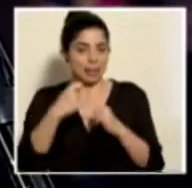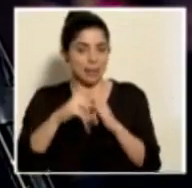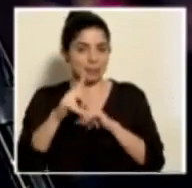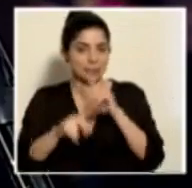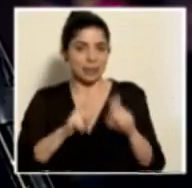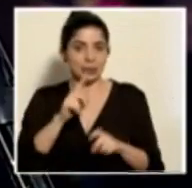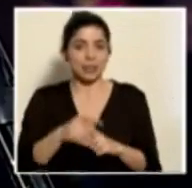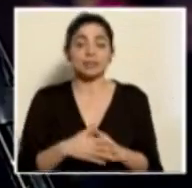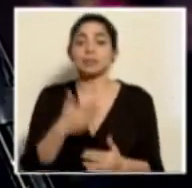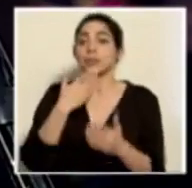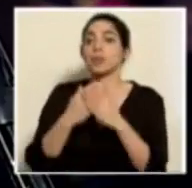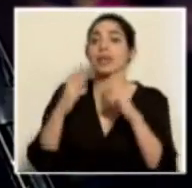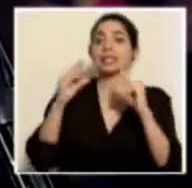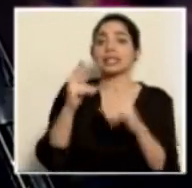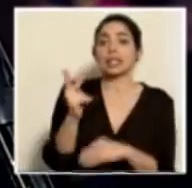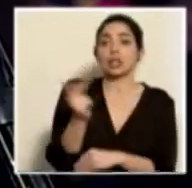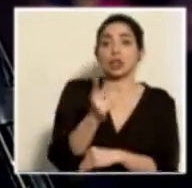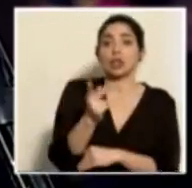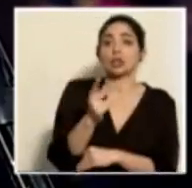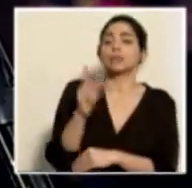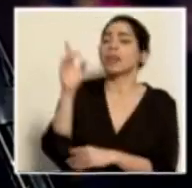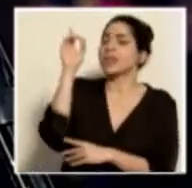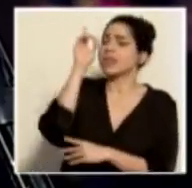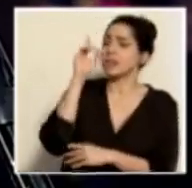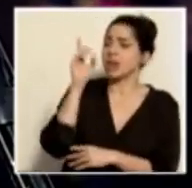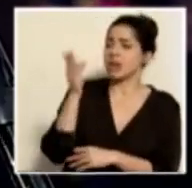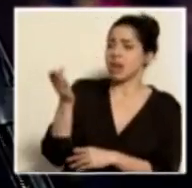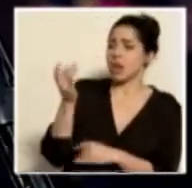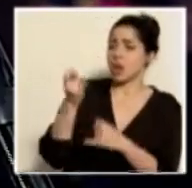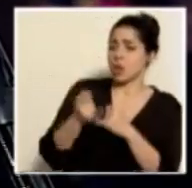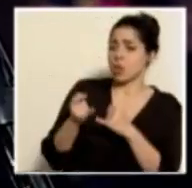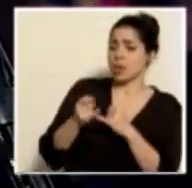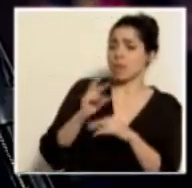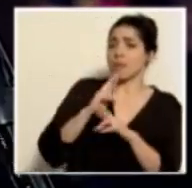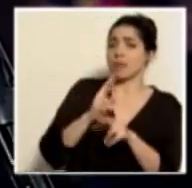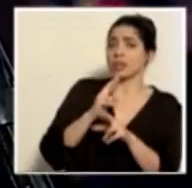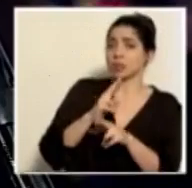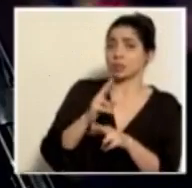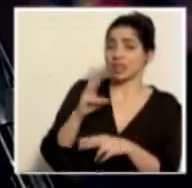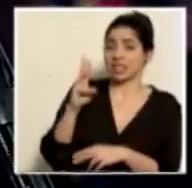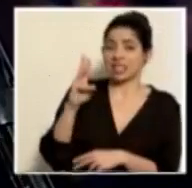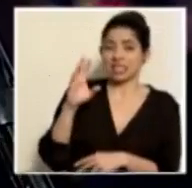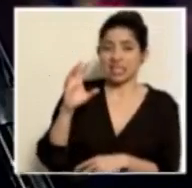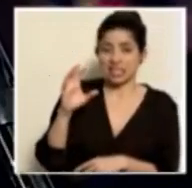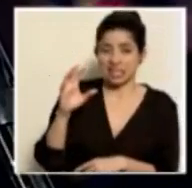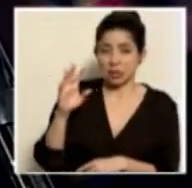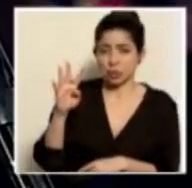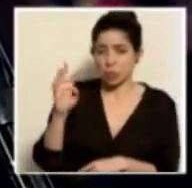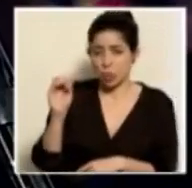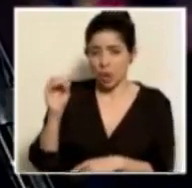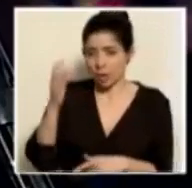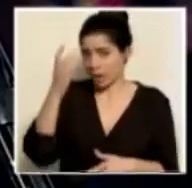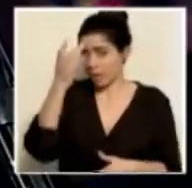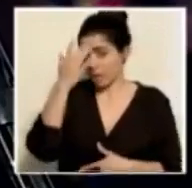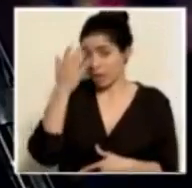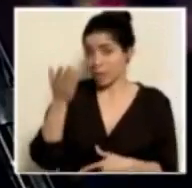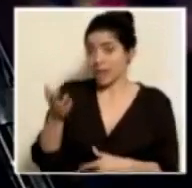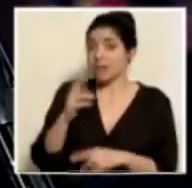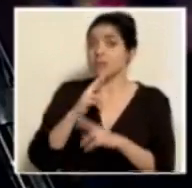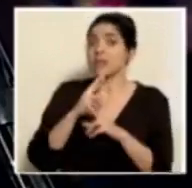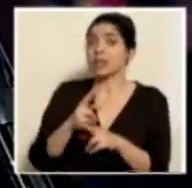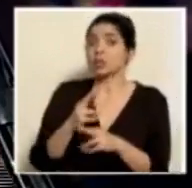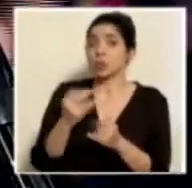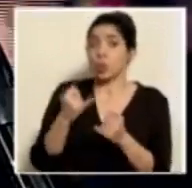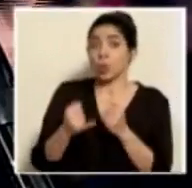abordar. Buenas tardes a los dos. Don Daniel, estos últimos resultados de estos 640 casos son producto de las